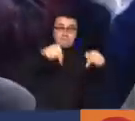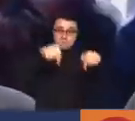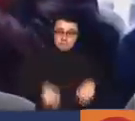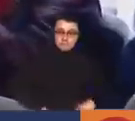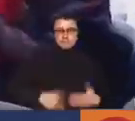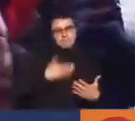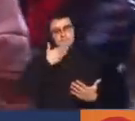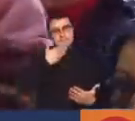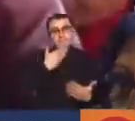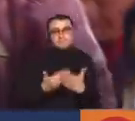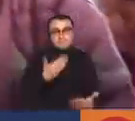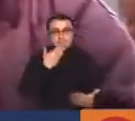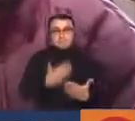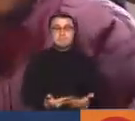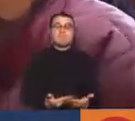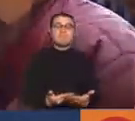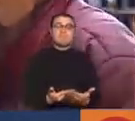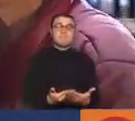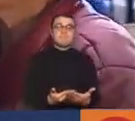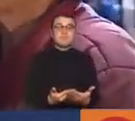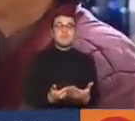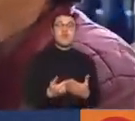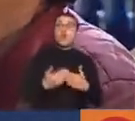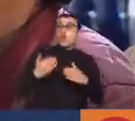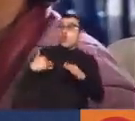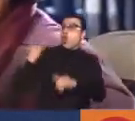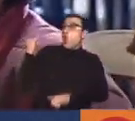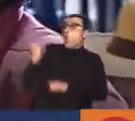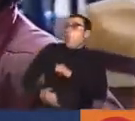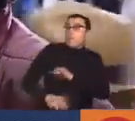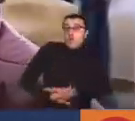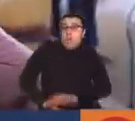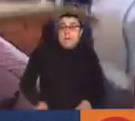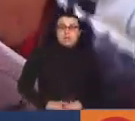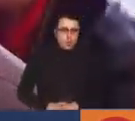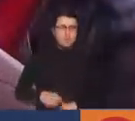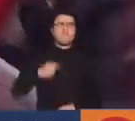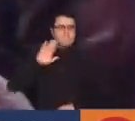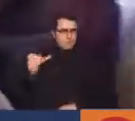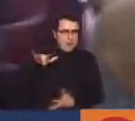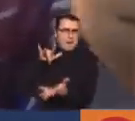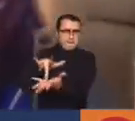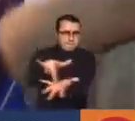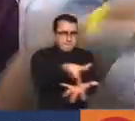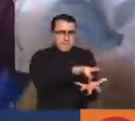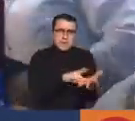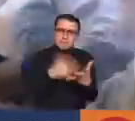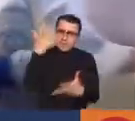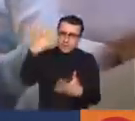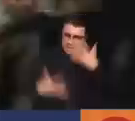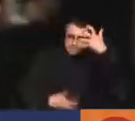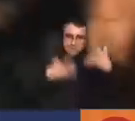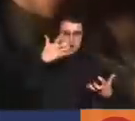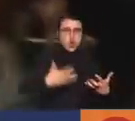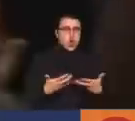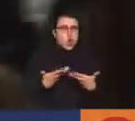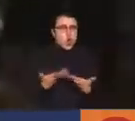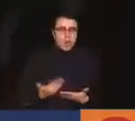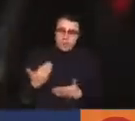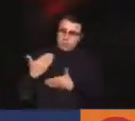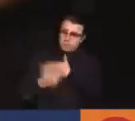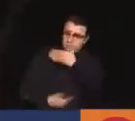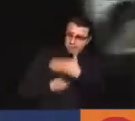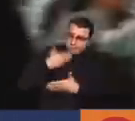agradezco. No será la última vez, aquí volveremos a hacer la evaluación de cómo va